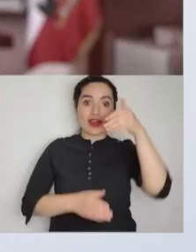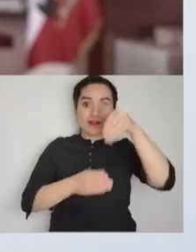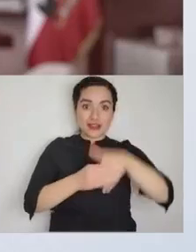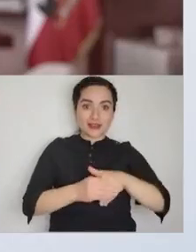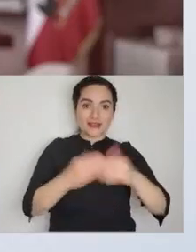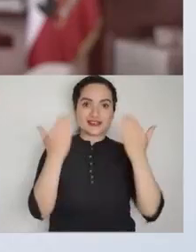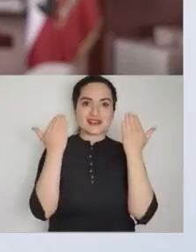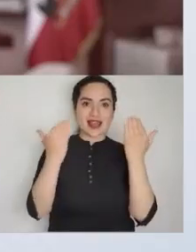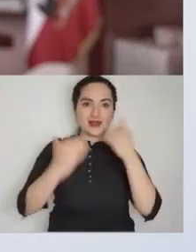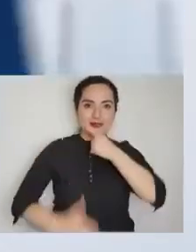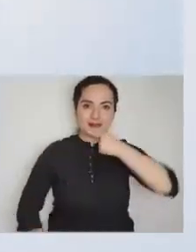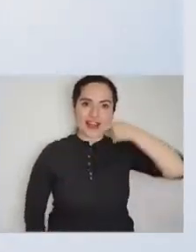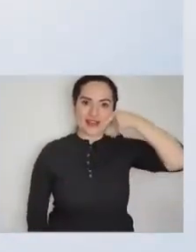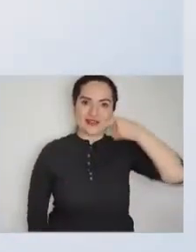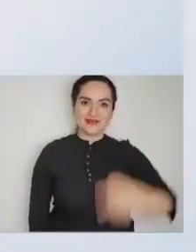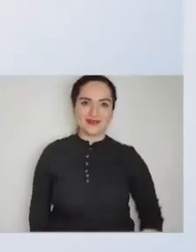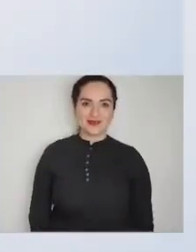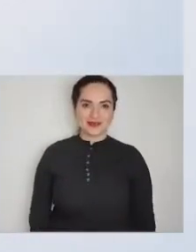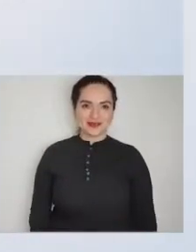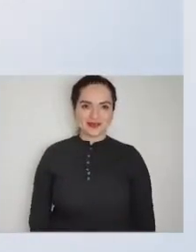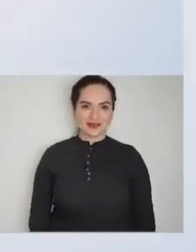vuelta. Saludos, Franco.